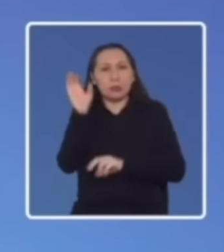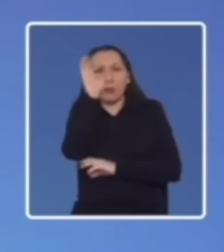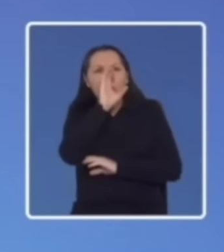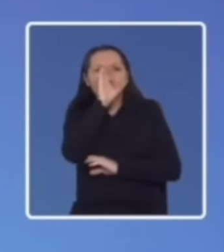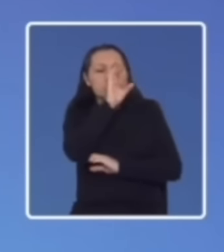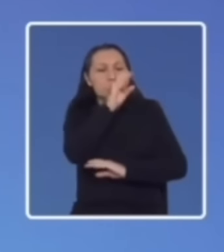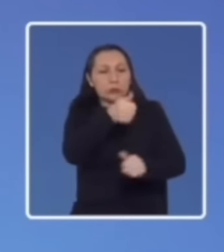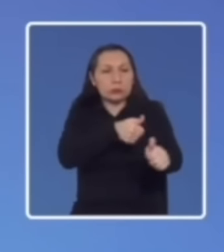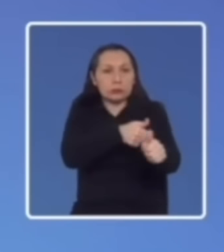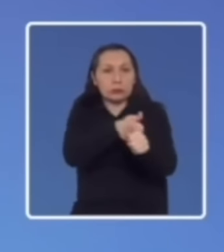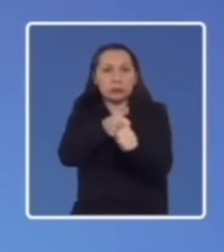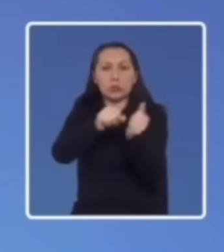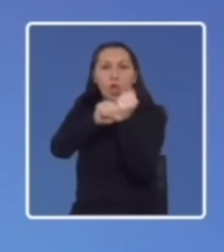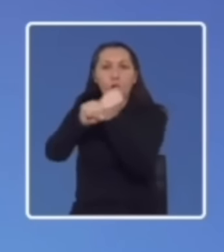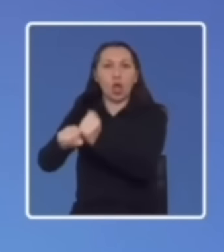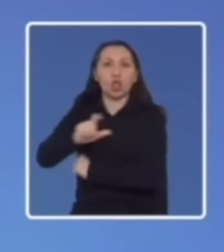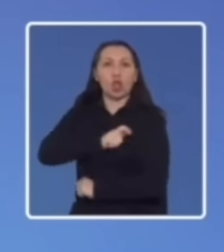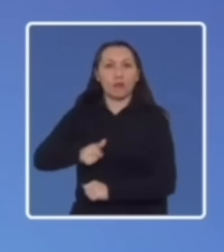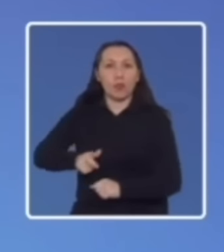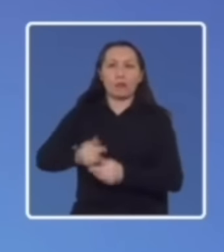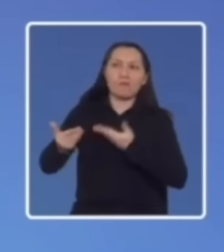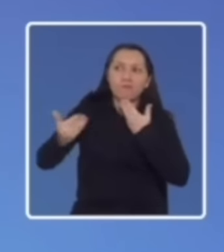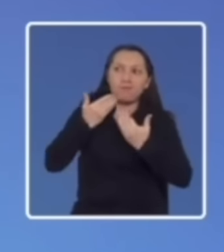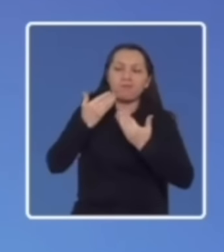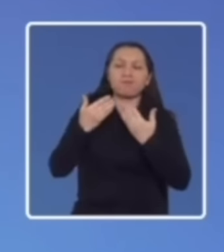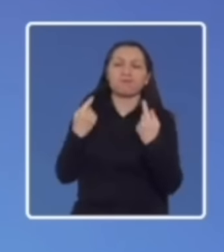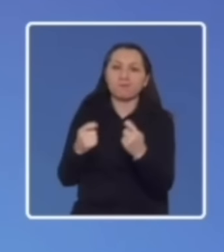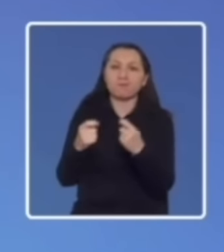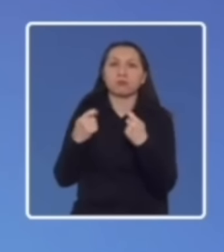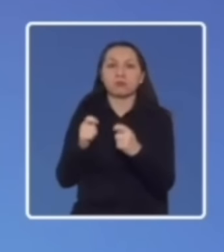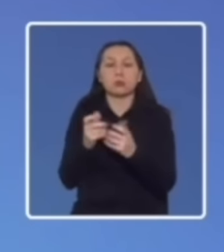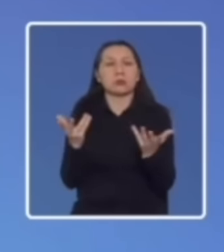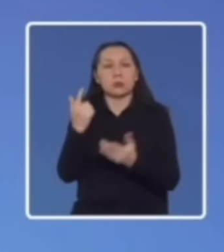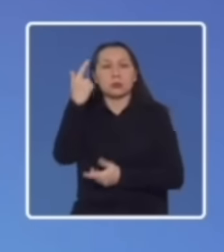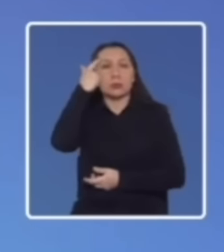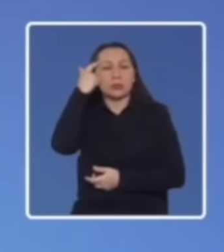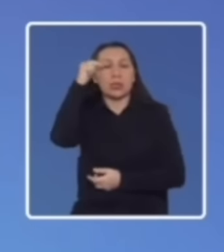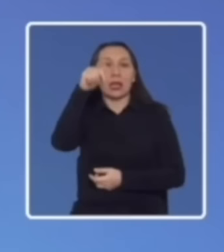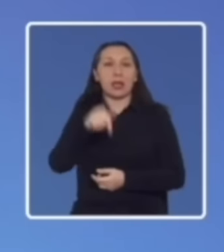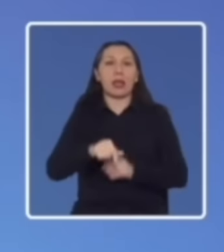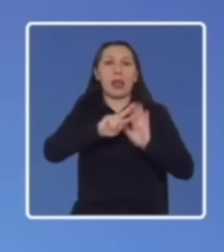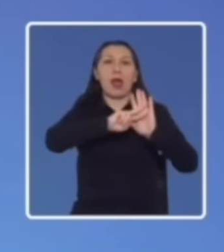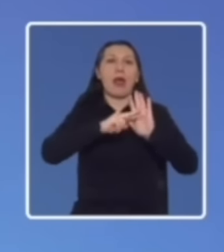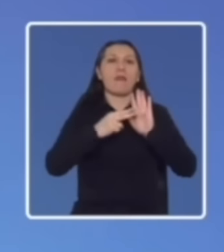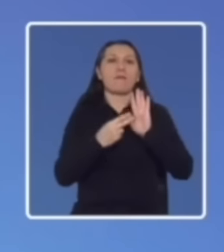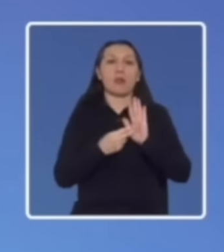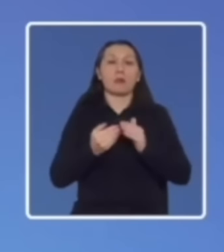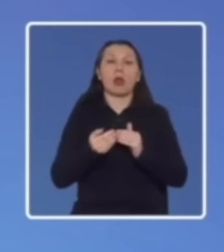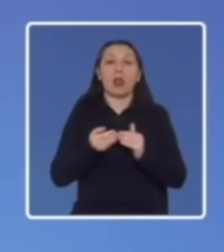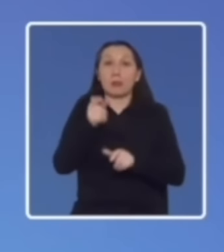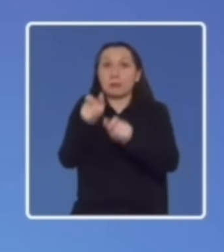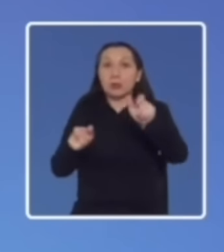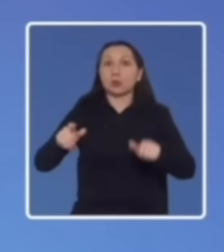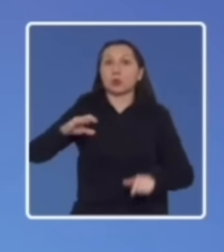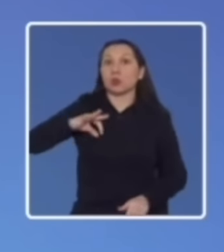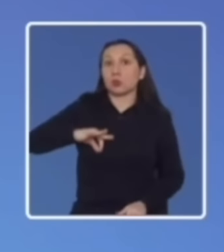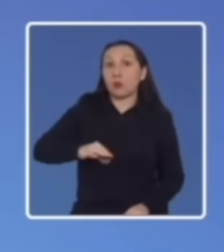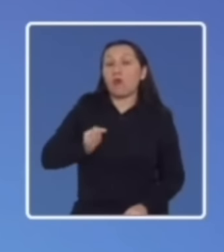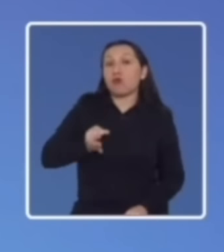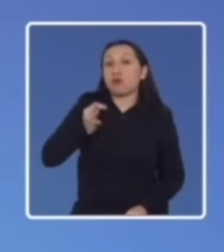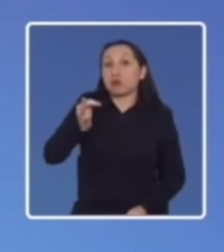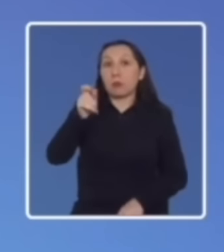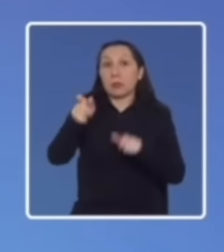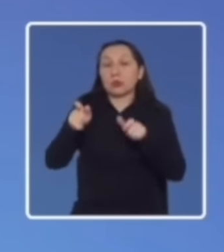buscar acercamientos con la oposición en esta materia todo esto pensando en que esta es una reforma para los jubilados para los futuros